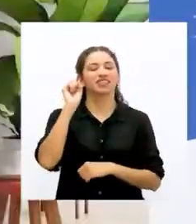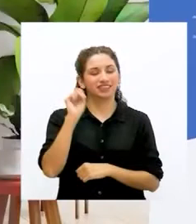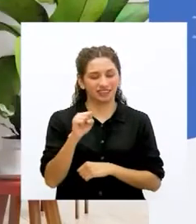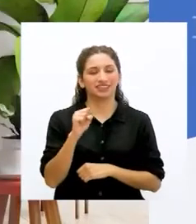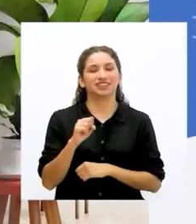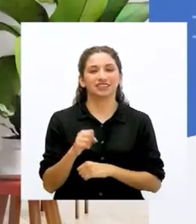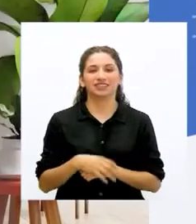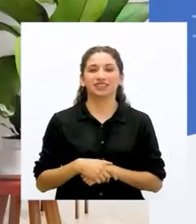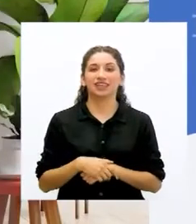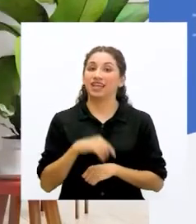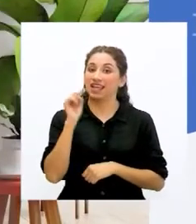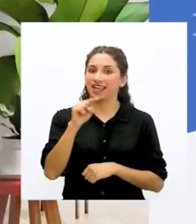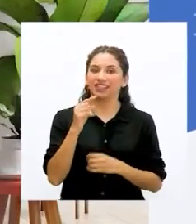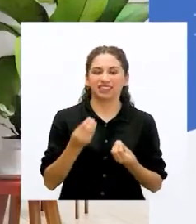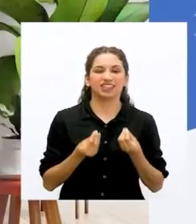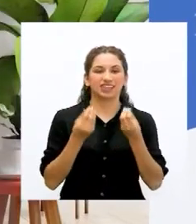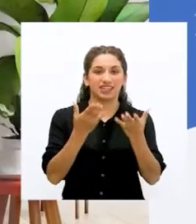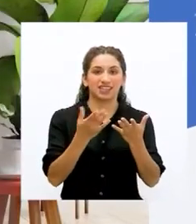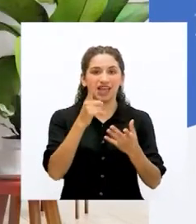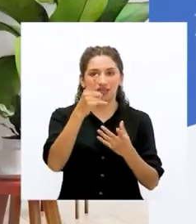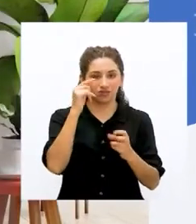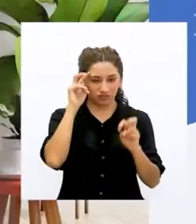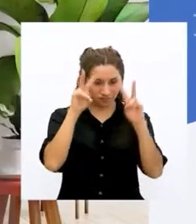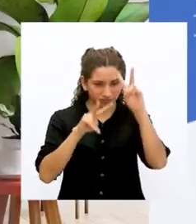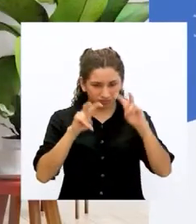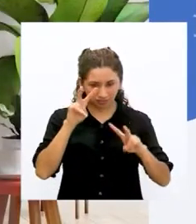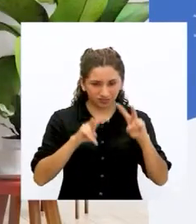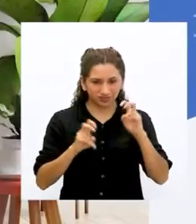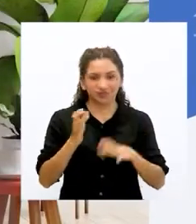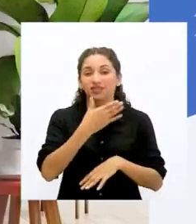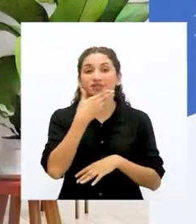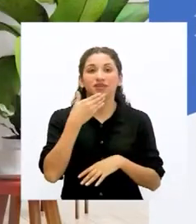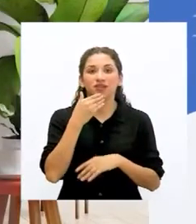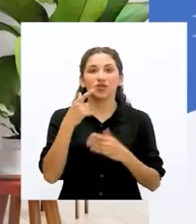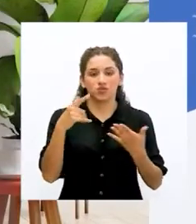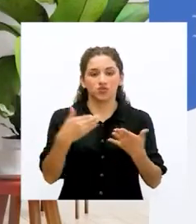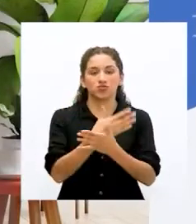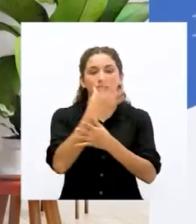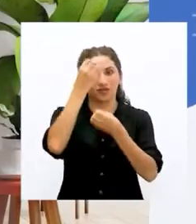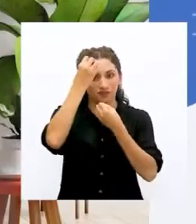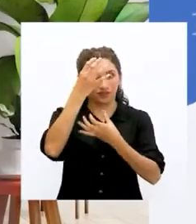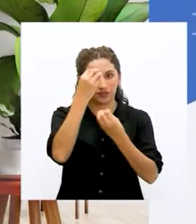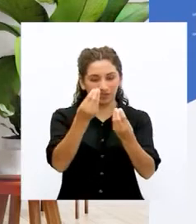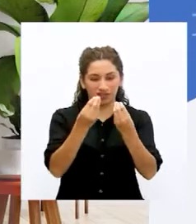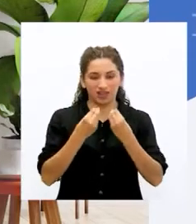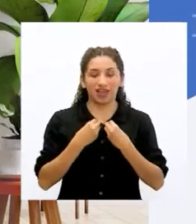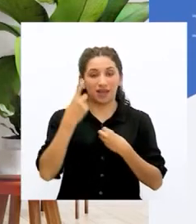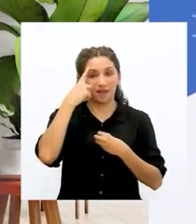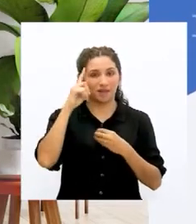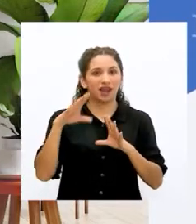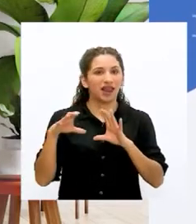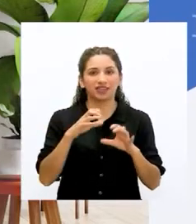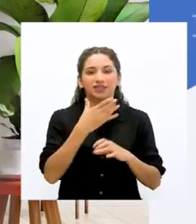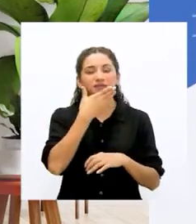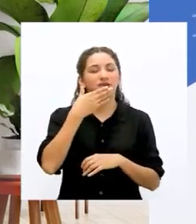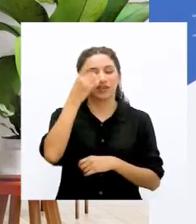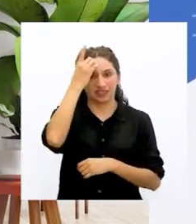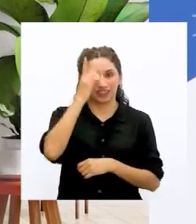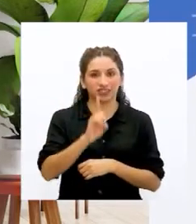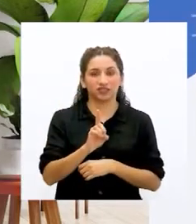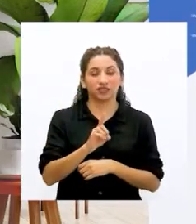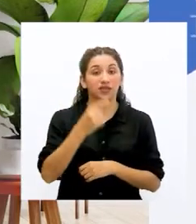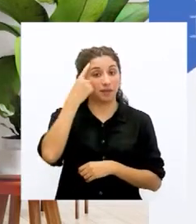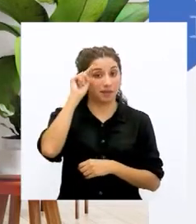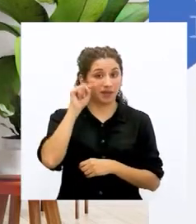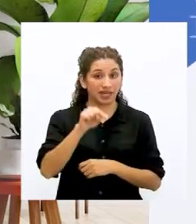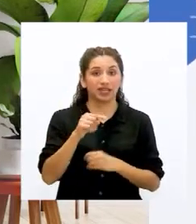Exacto. Esto nos permitirá analizarlos y obtener nueva información para tomar mejores decisiones. Para